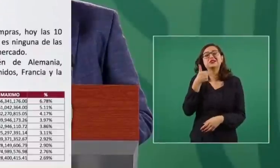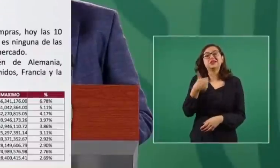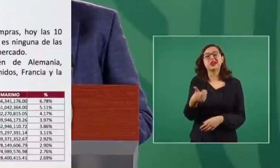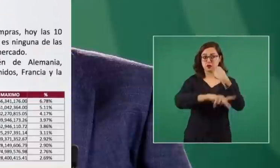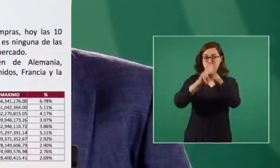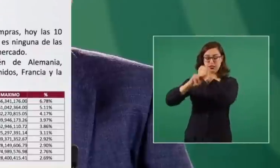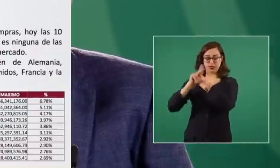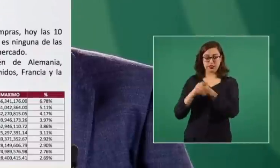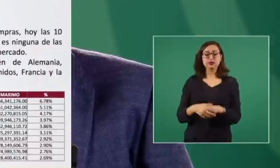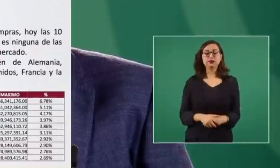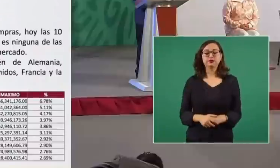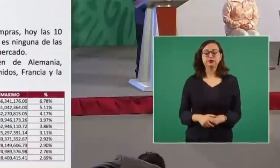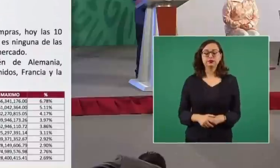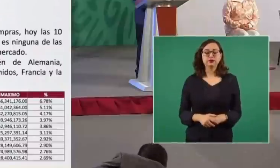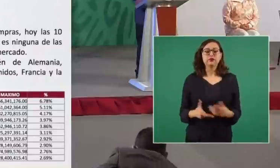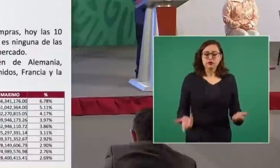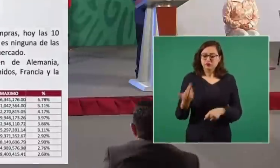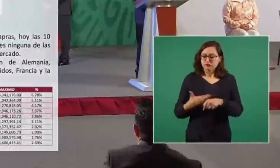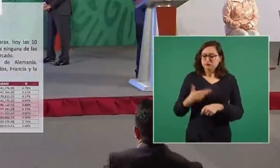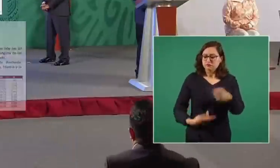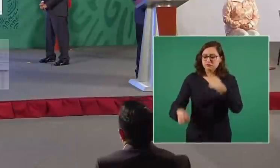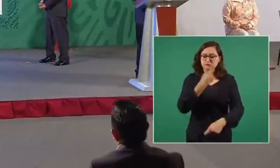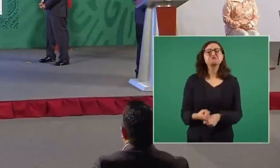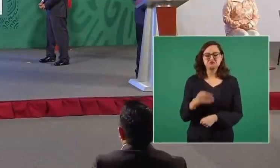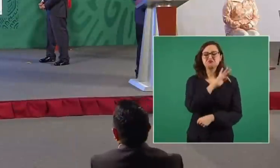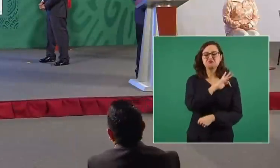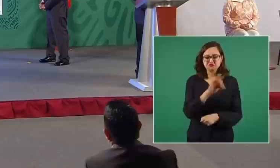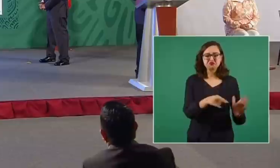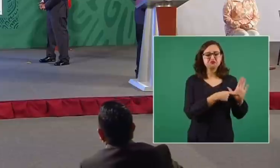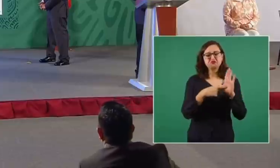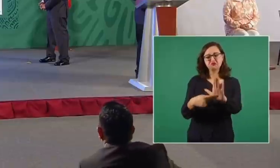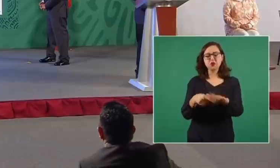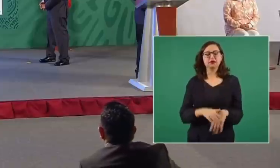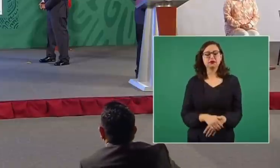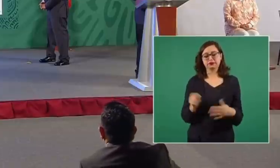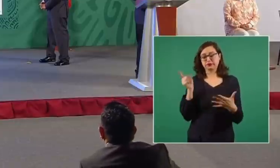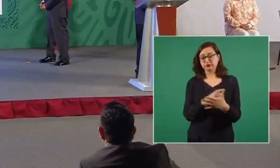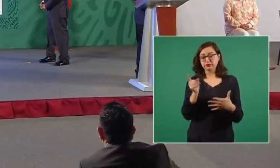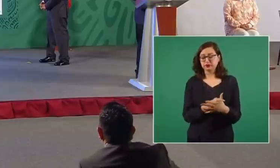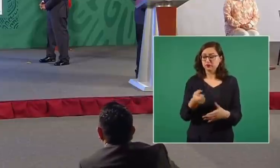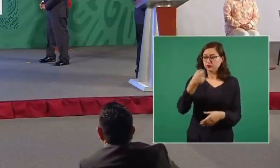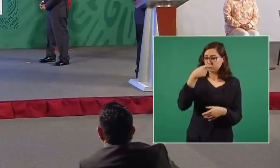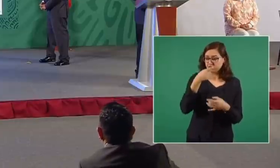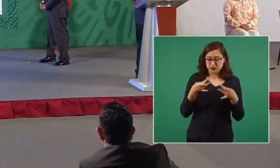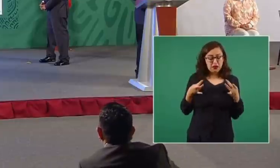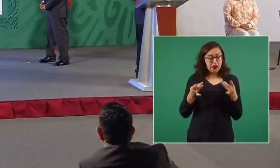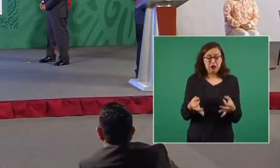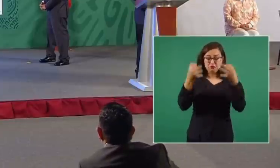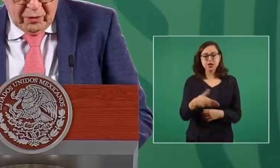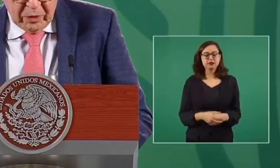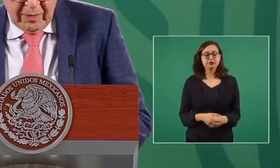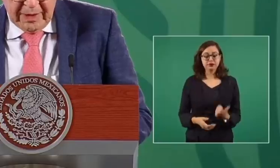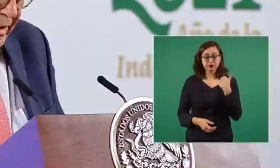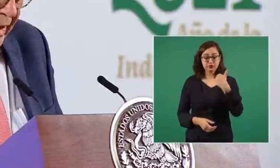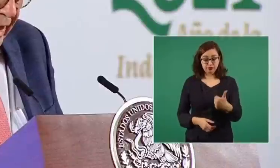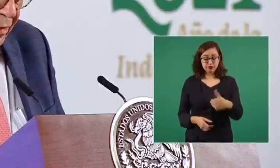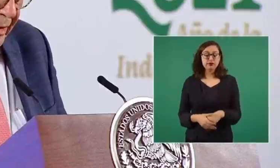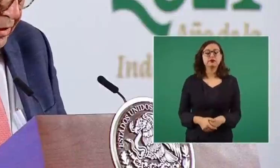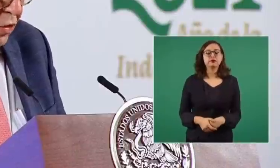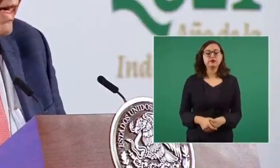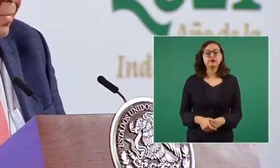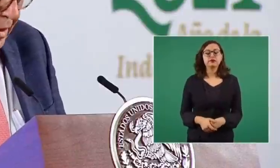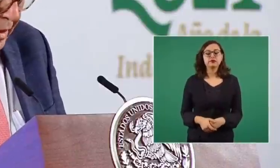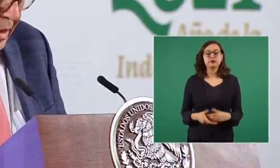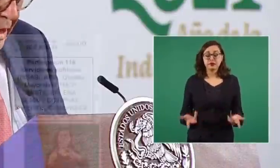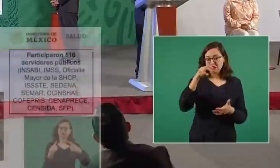.78%. Sí fue posible hacer procesos transparentes y abiertos. Sí fue posible que la calidad de los medicamentos fuera la mejor. Para ello participó COFEPRIS. Sí fue posible avanzar hacia